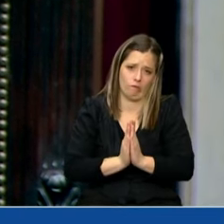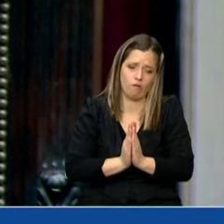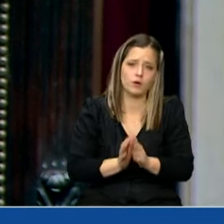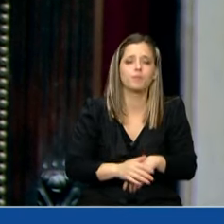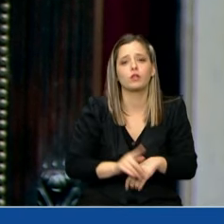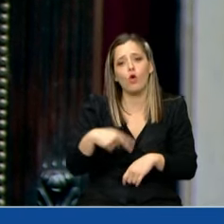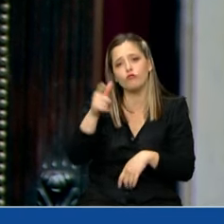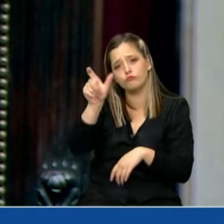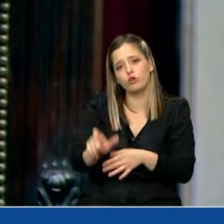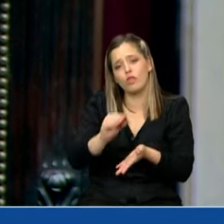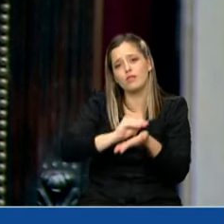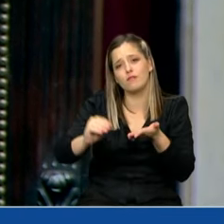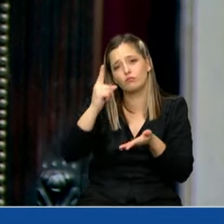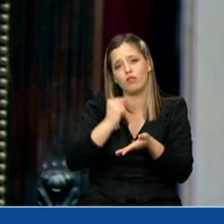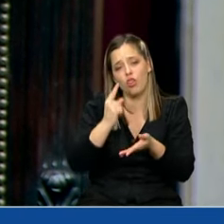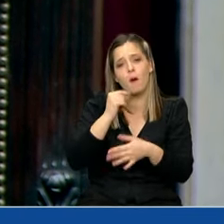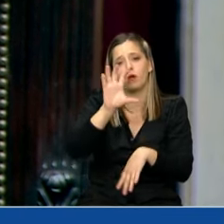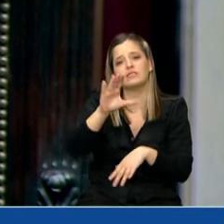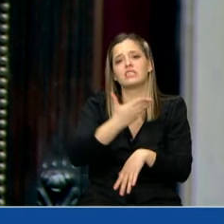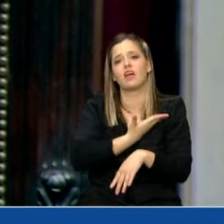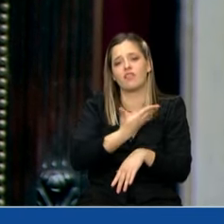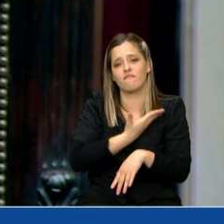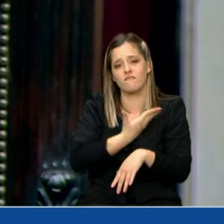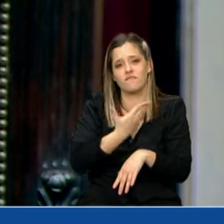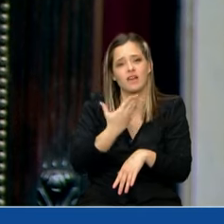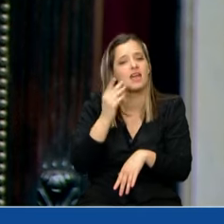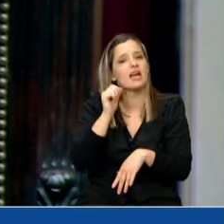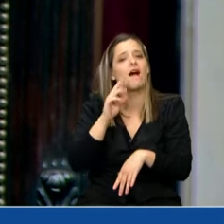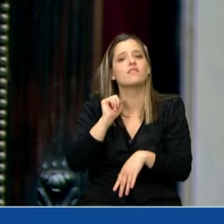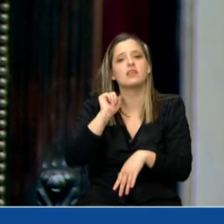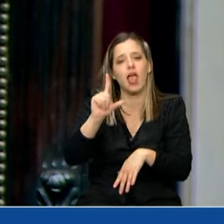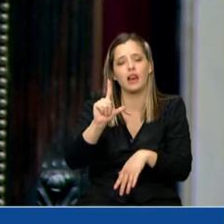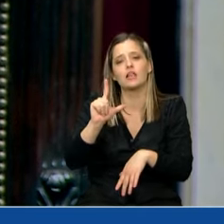continúen el uso de la palabra el diputado por la provincia de Santa Fe gabri